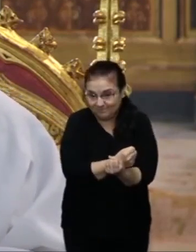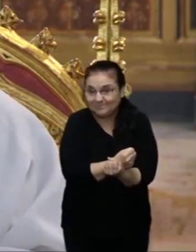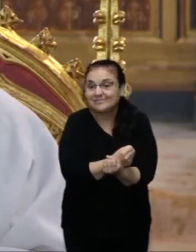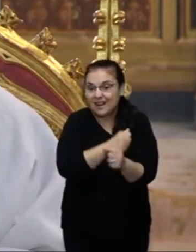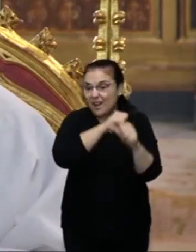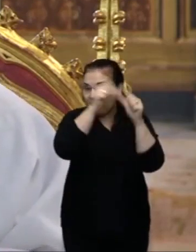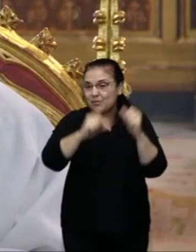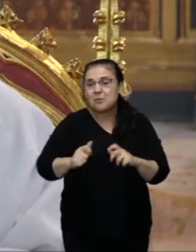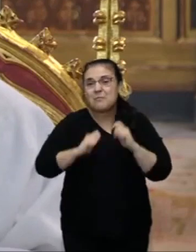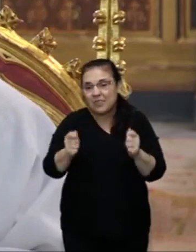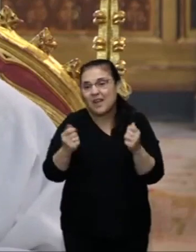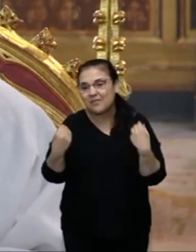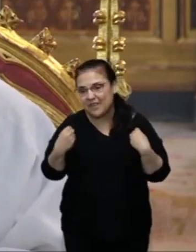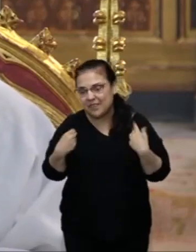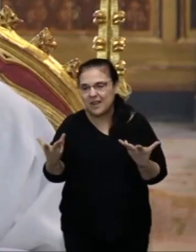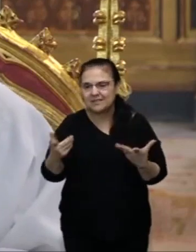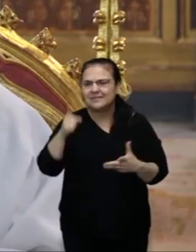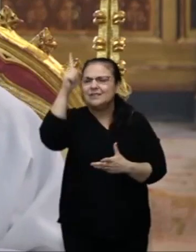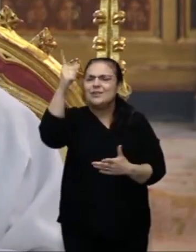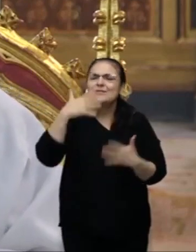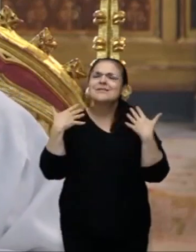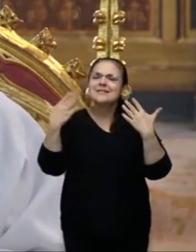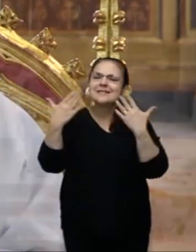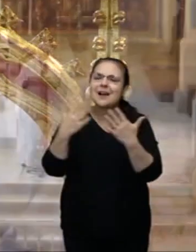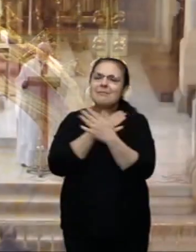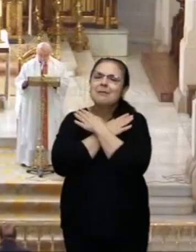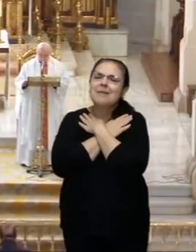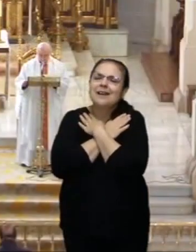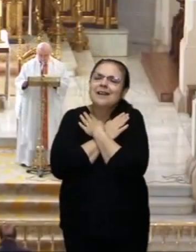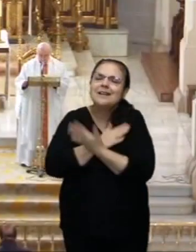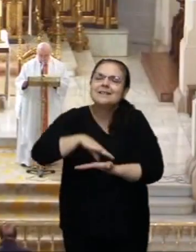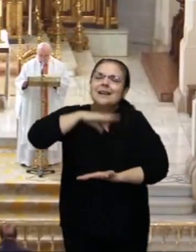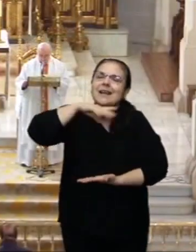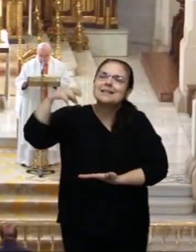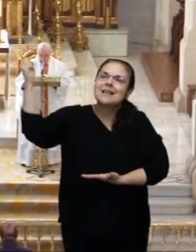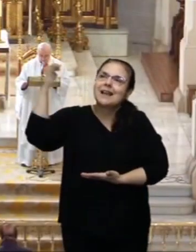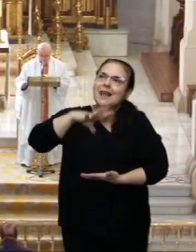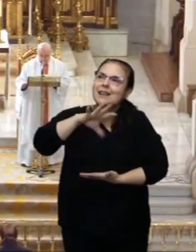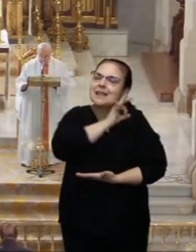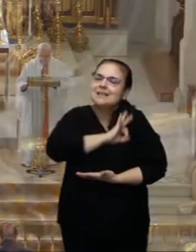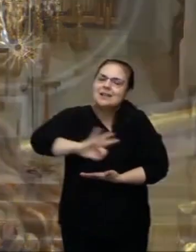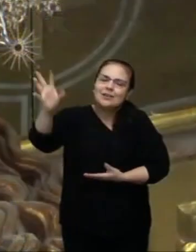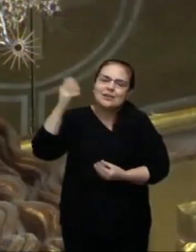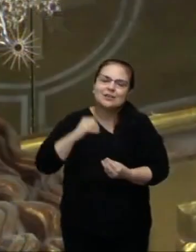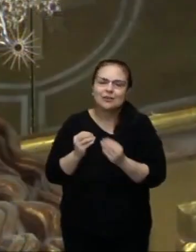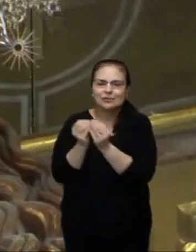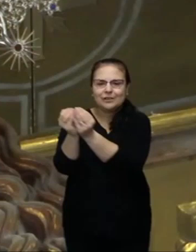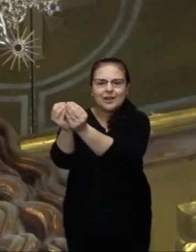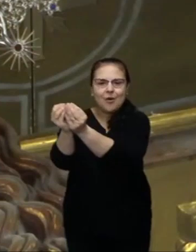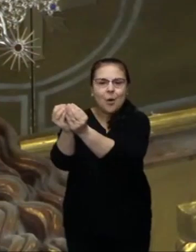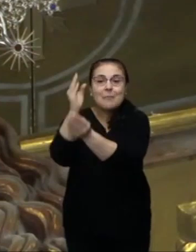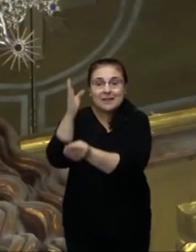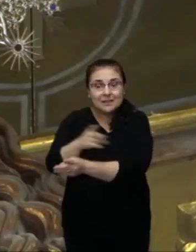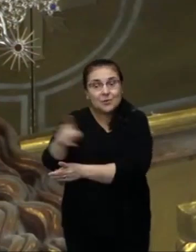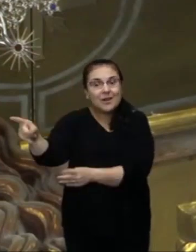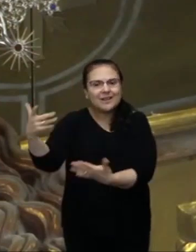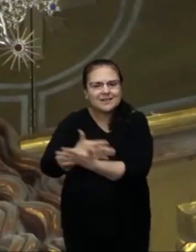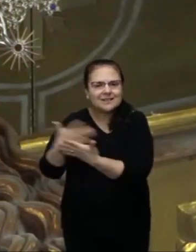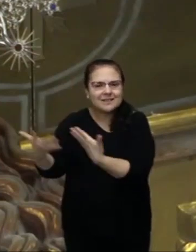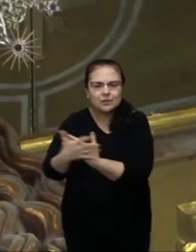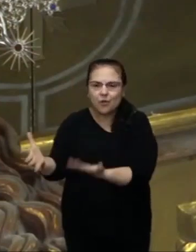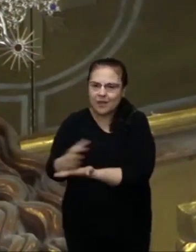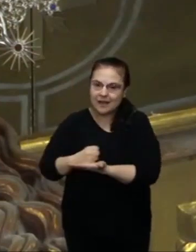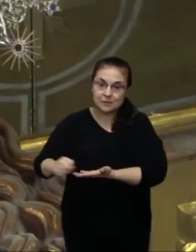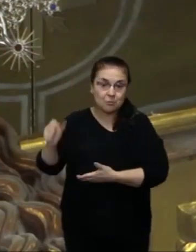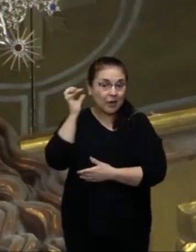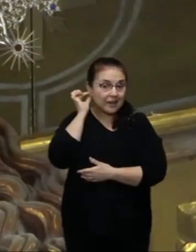vida. Dios te salve María, llena eres de gracia, el Señor es contigo. Bendita tú eres